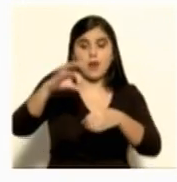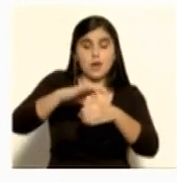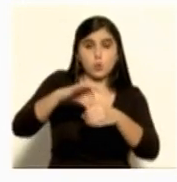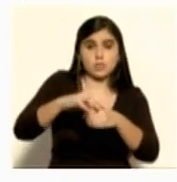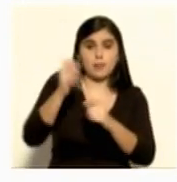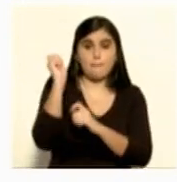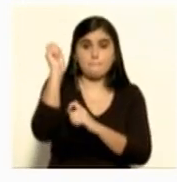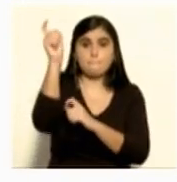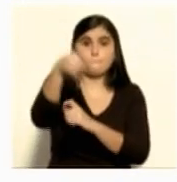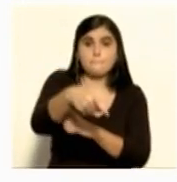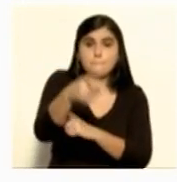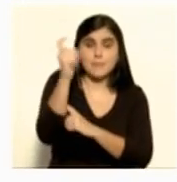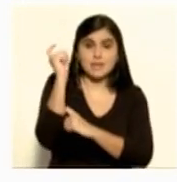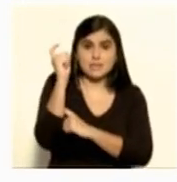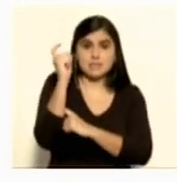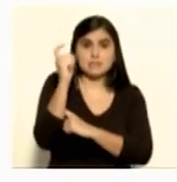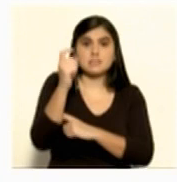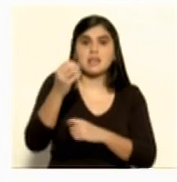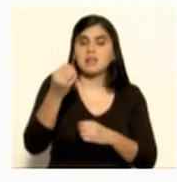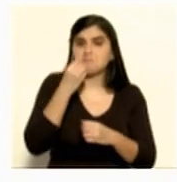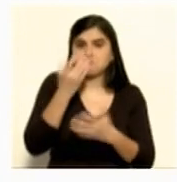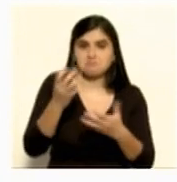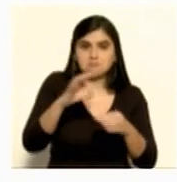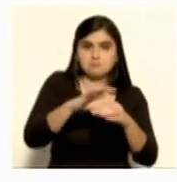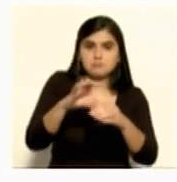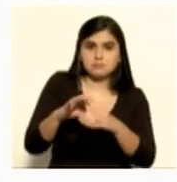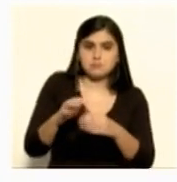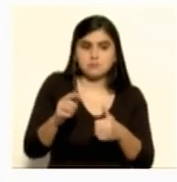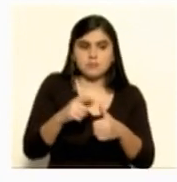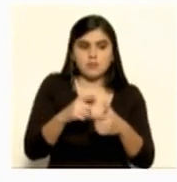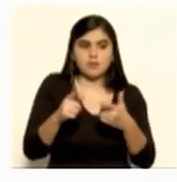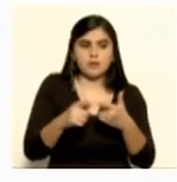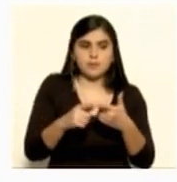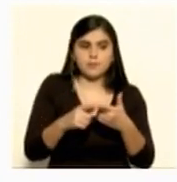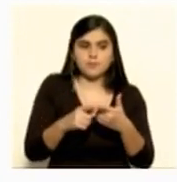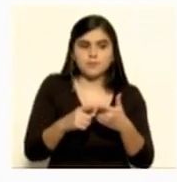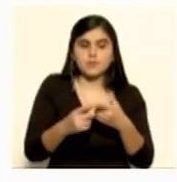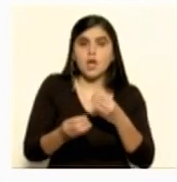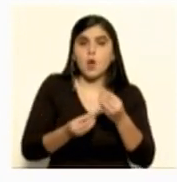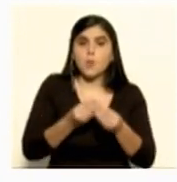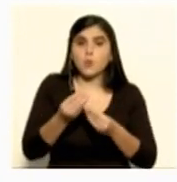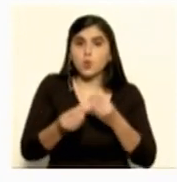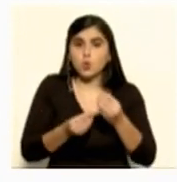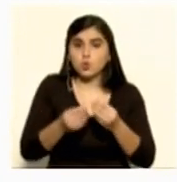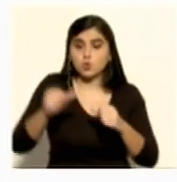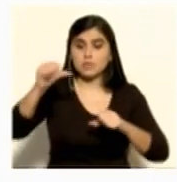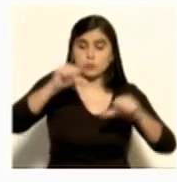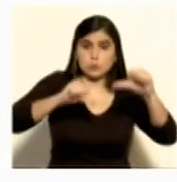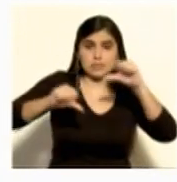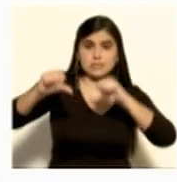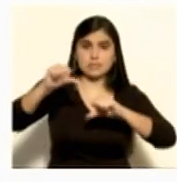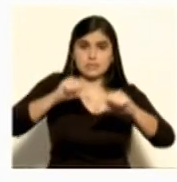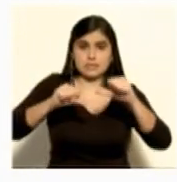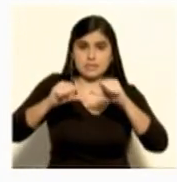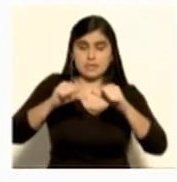la industria alimentaria, dispositivos médicos y sus partes, producción de sustancias químicas y